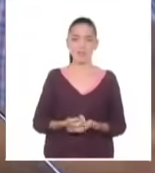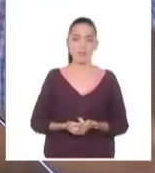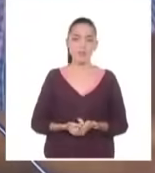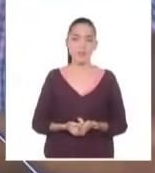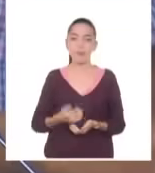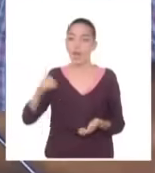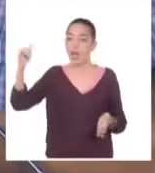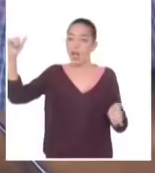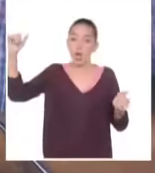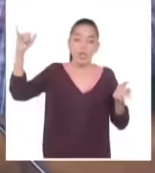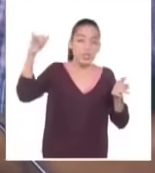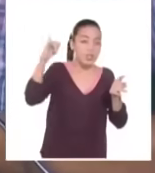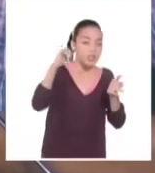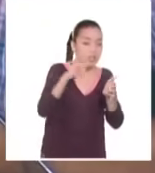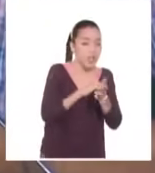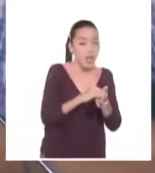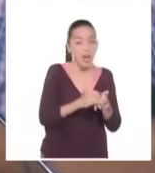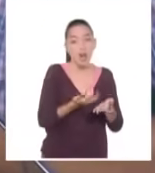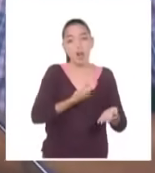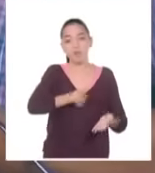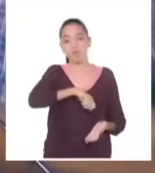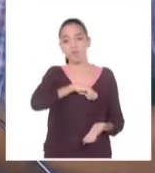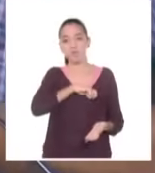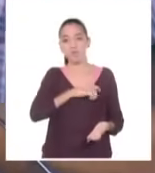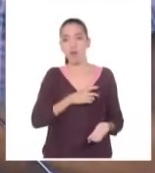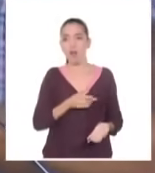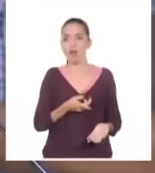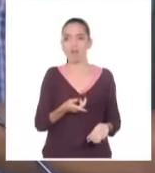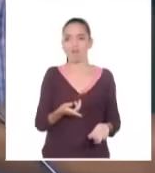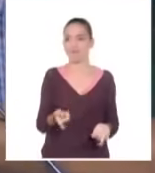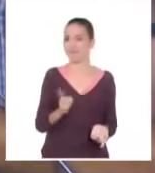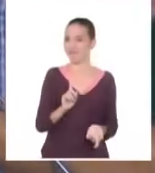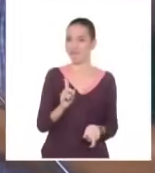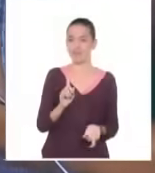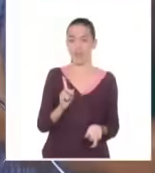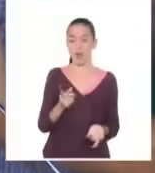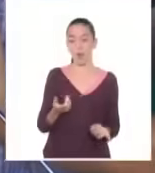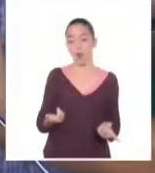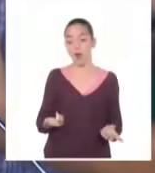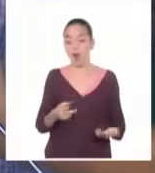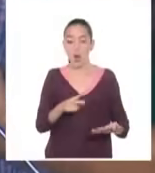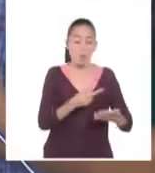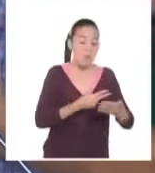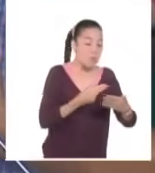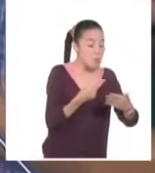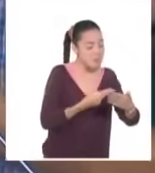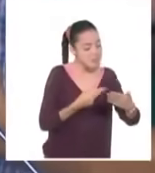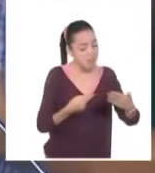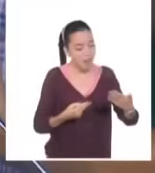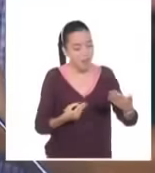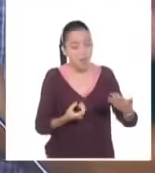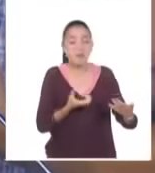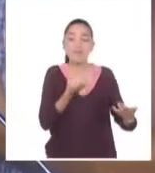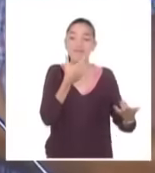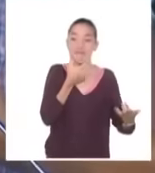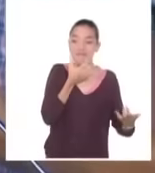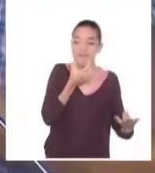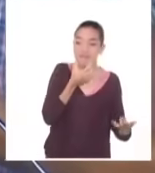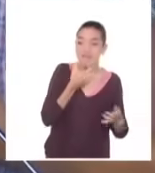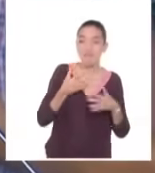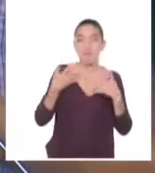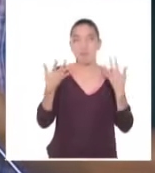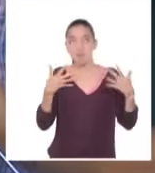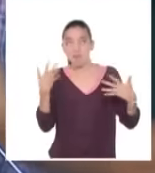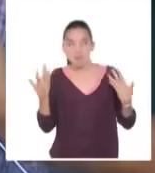como... Pero bueno, lo leemos, nos reímos también. Se sigue trabajando. Y sabemos cómo están pensando y nosotros seguimos